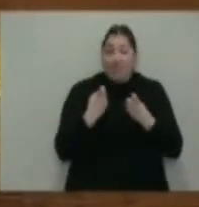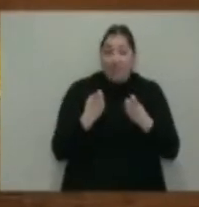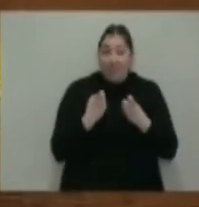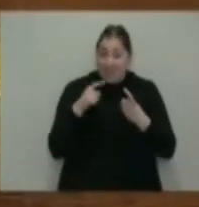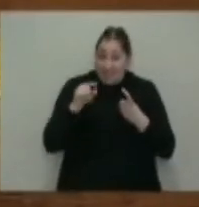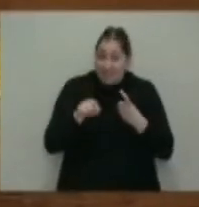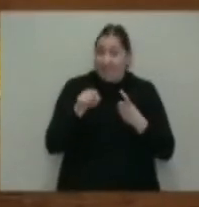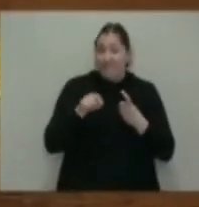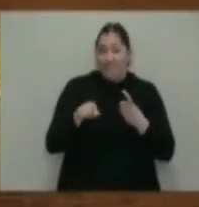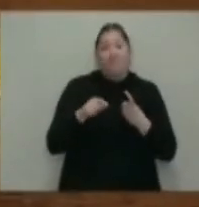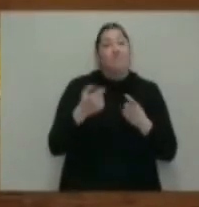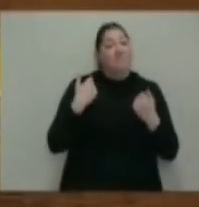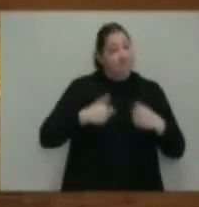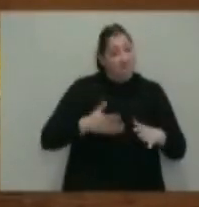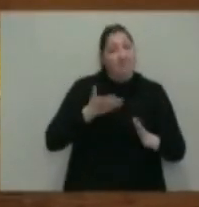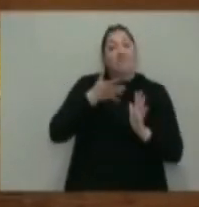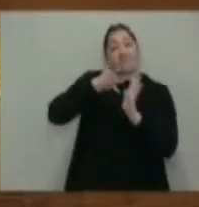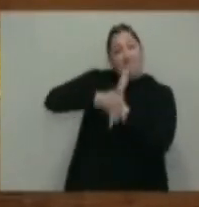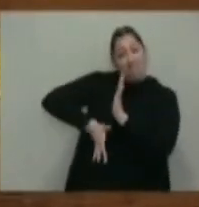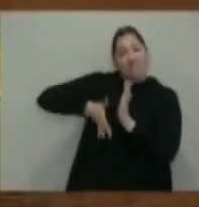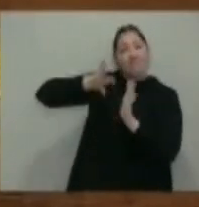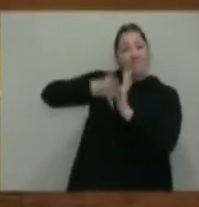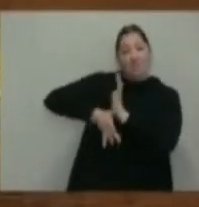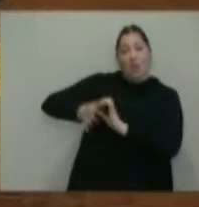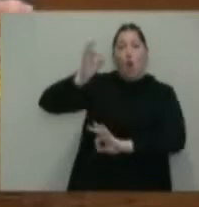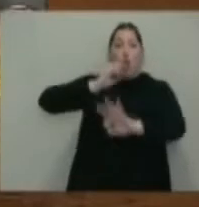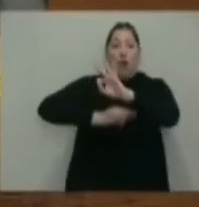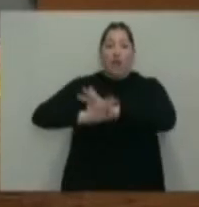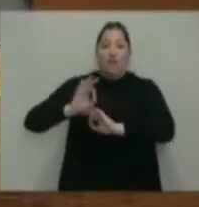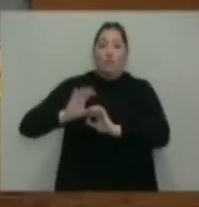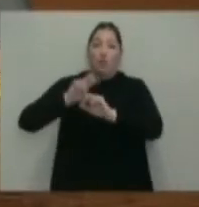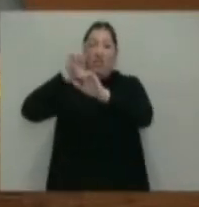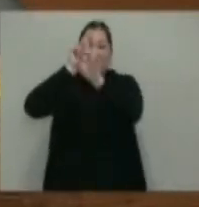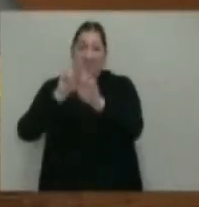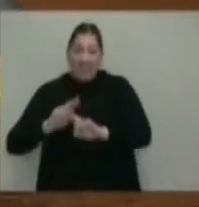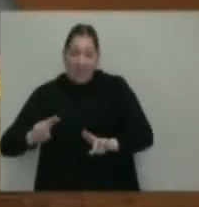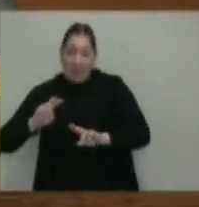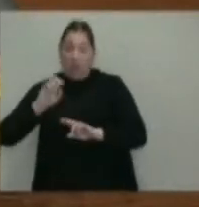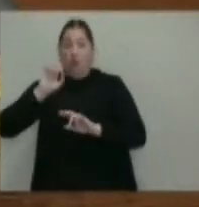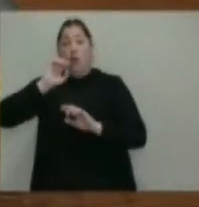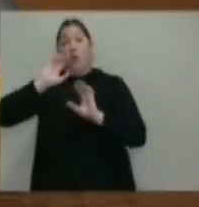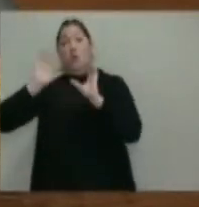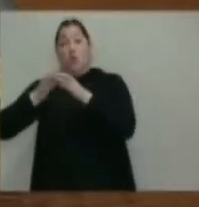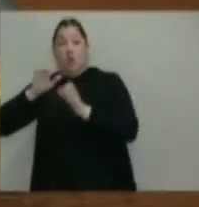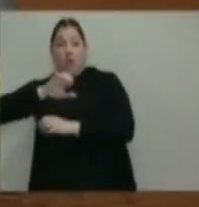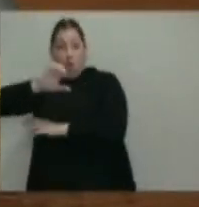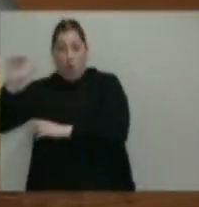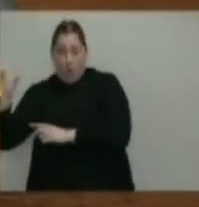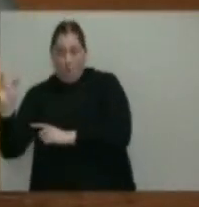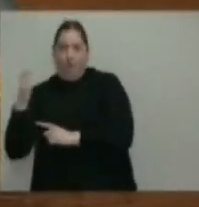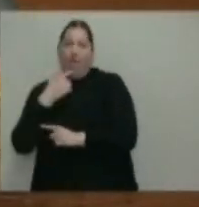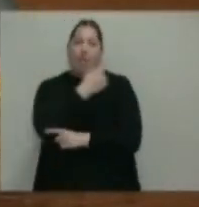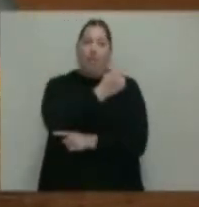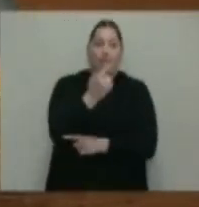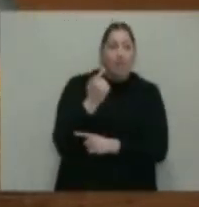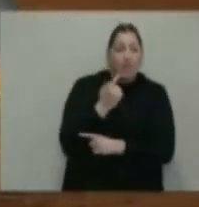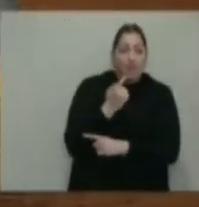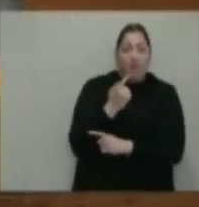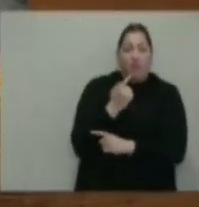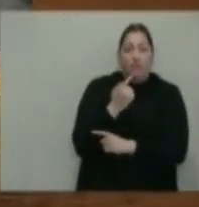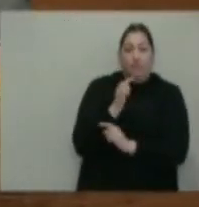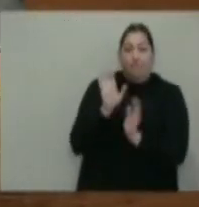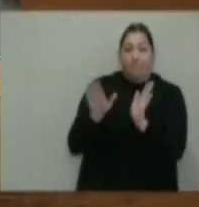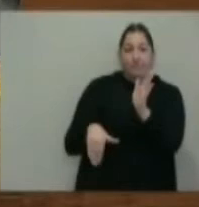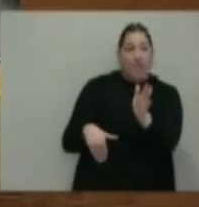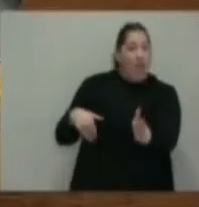ha sido puesta ya de manifiesto tanto por organismos internacionales como la propia Unión Europea, sin que hasta ahora se